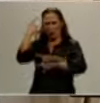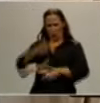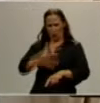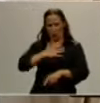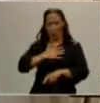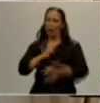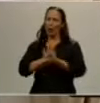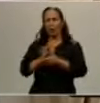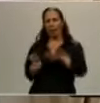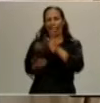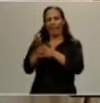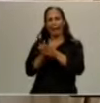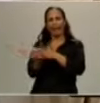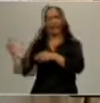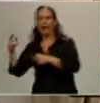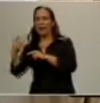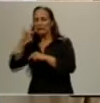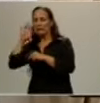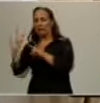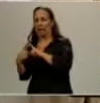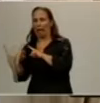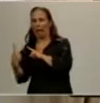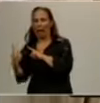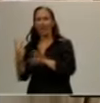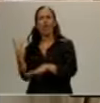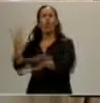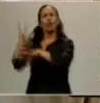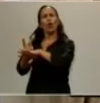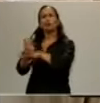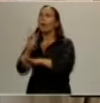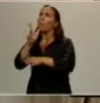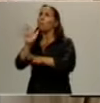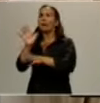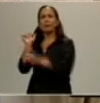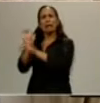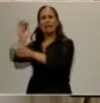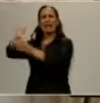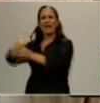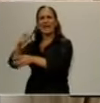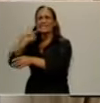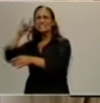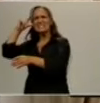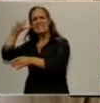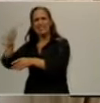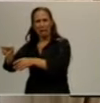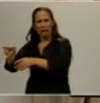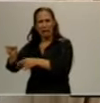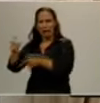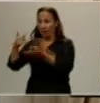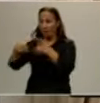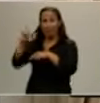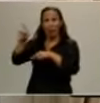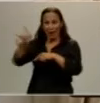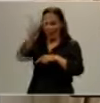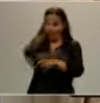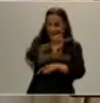paralela, a 2 agentes, presuntos agentes, que el propio proveedor de información del fiscal